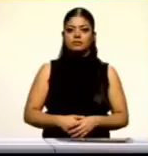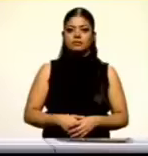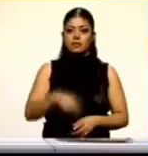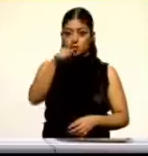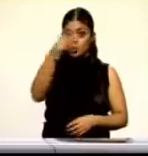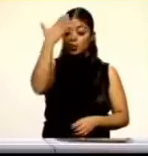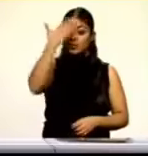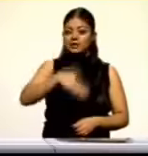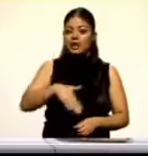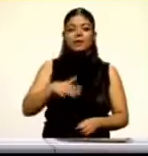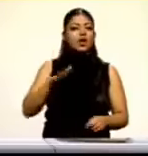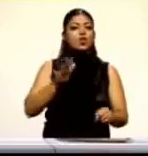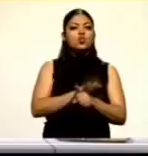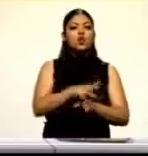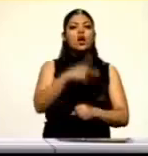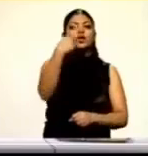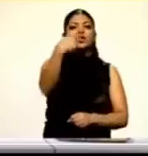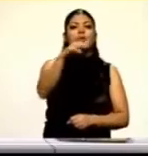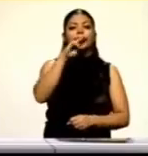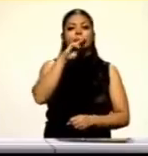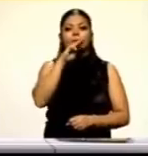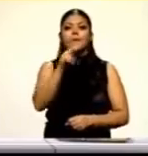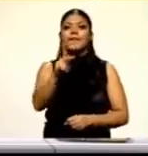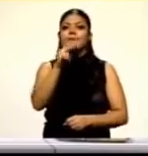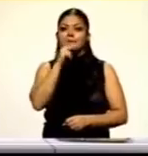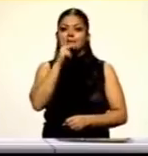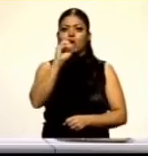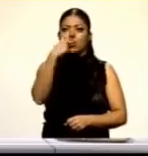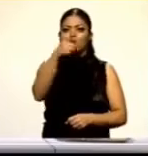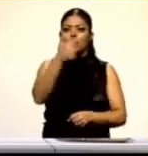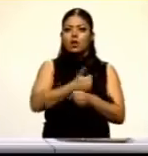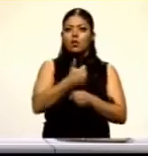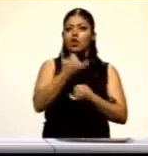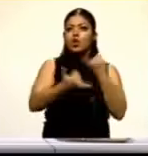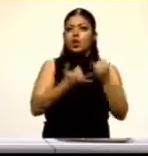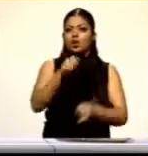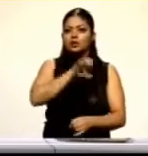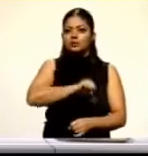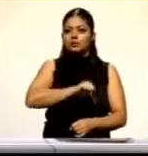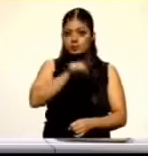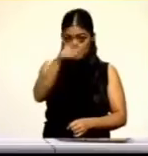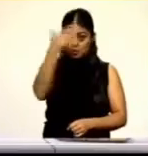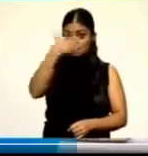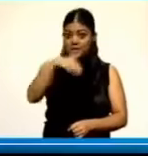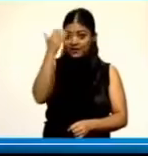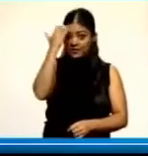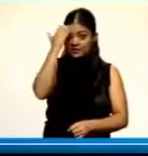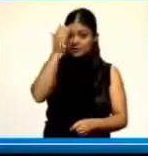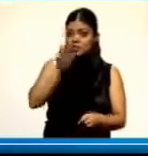¿Sabes cuáles eran los preferidos de tu mamá, tu papá o de tus abuelos? ¿Los conoces?